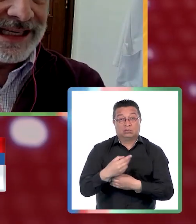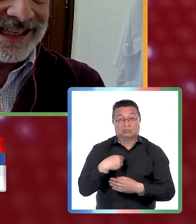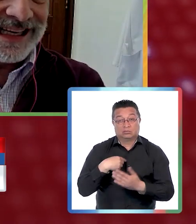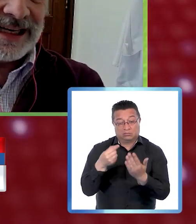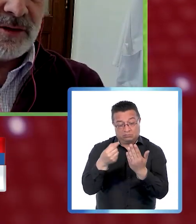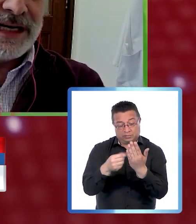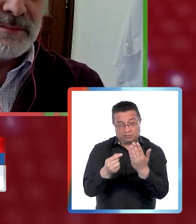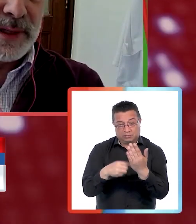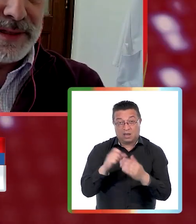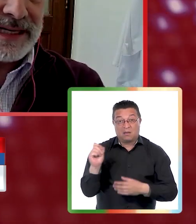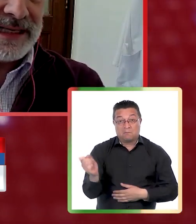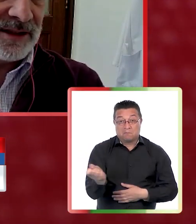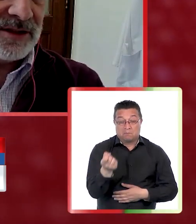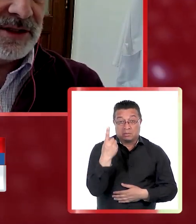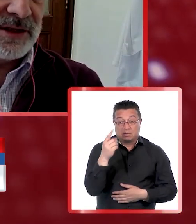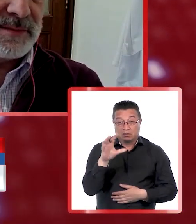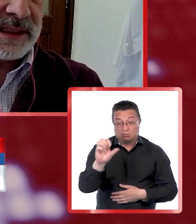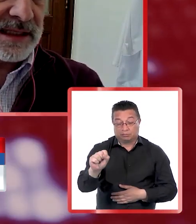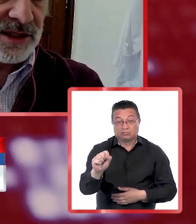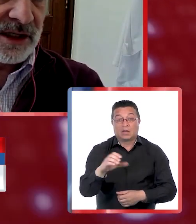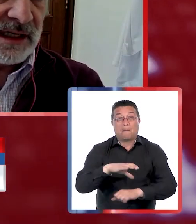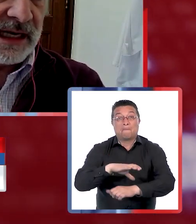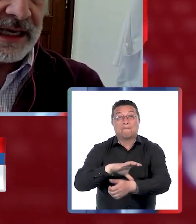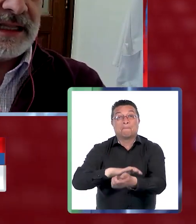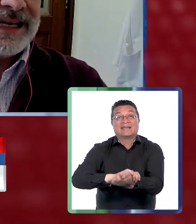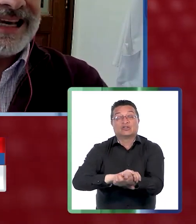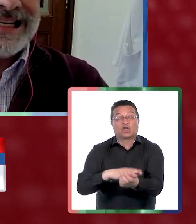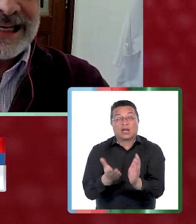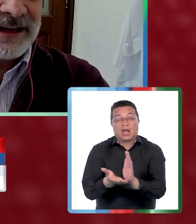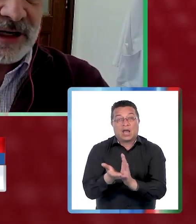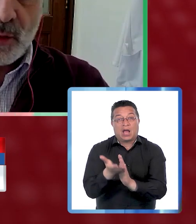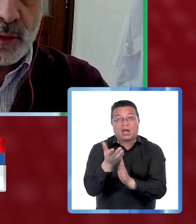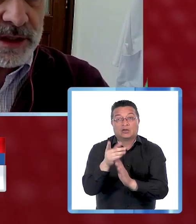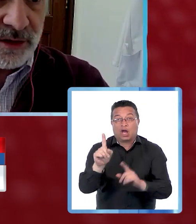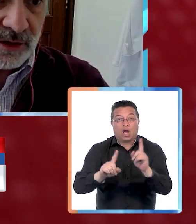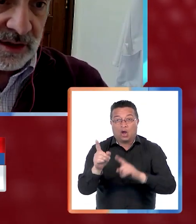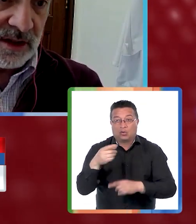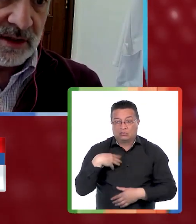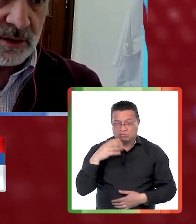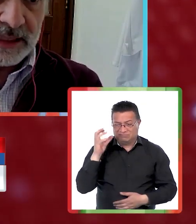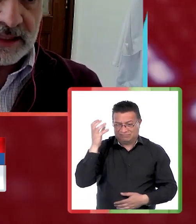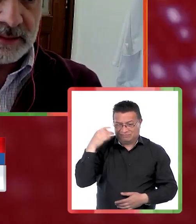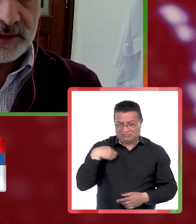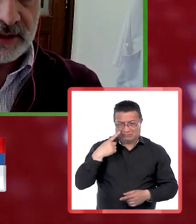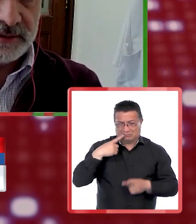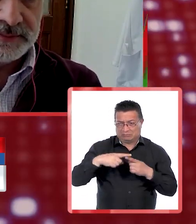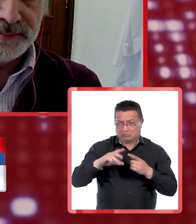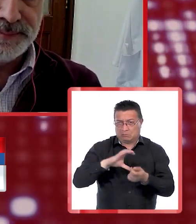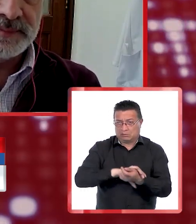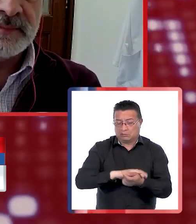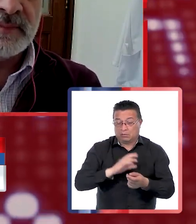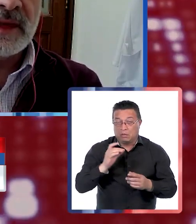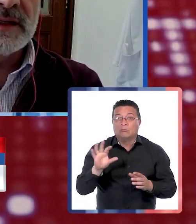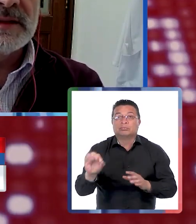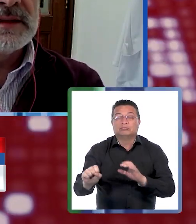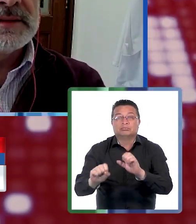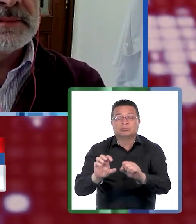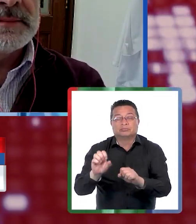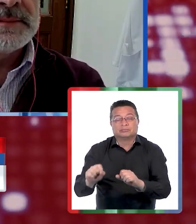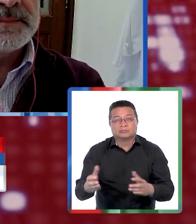yo soy el que les hago el primer diagnóstico de hipertensión en gente que ni se le había ocurrido tomarse la presión.